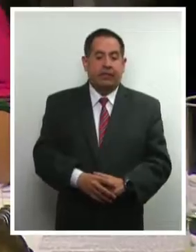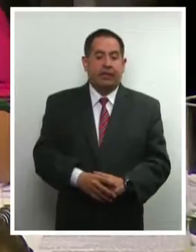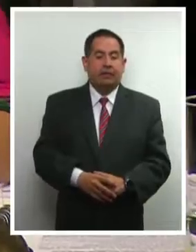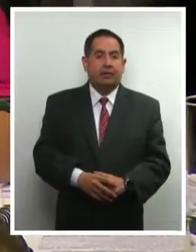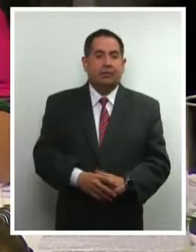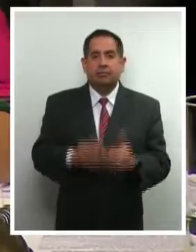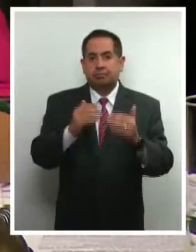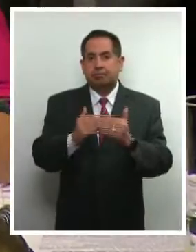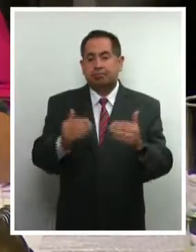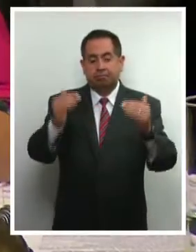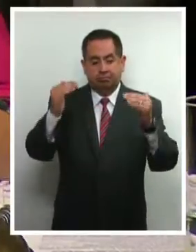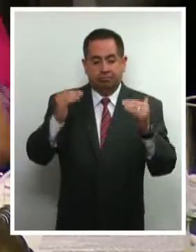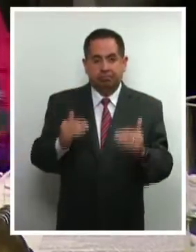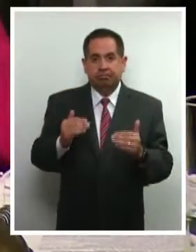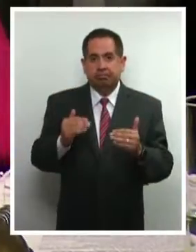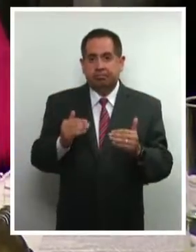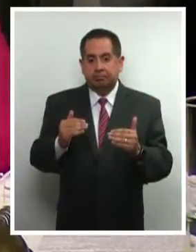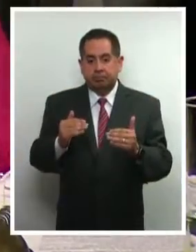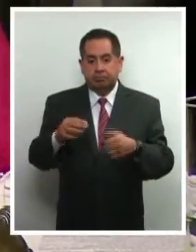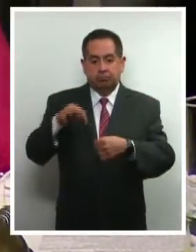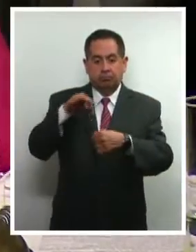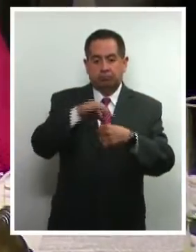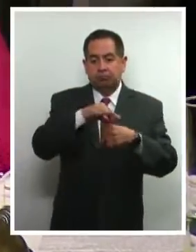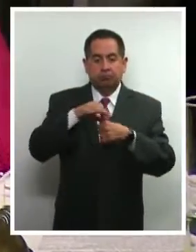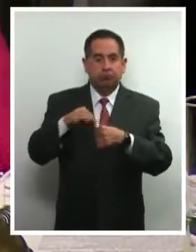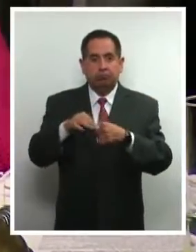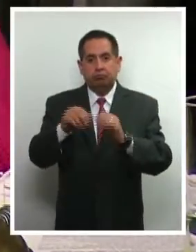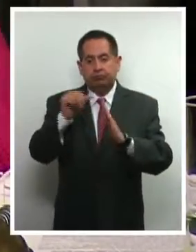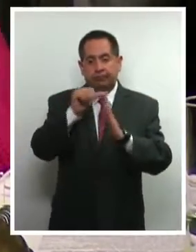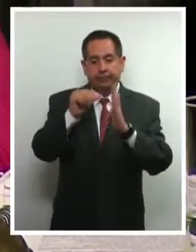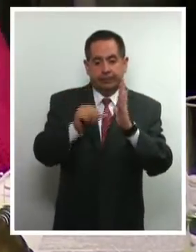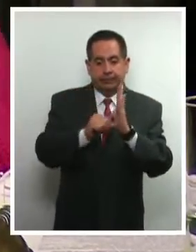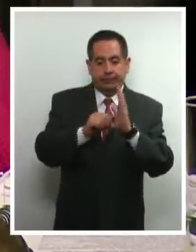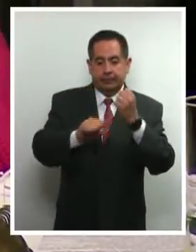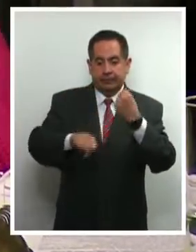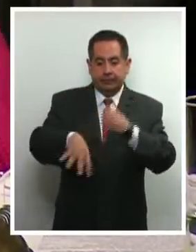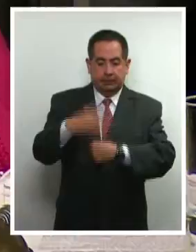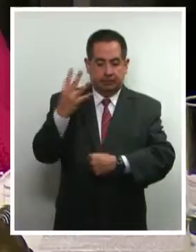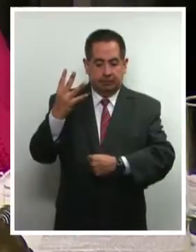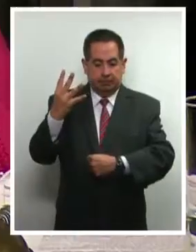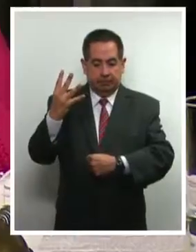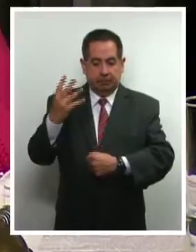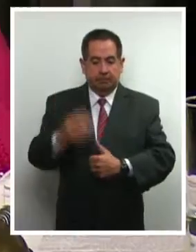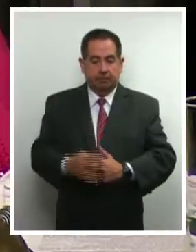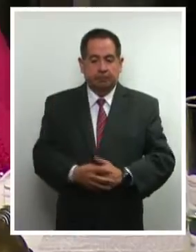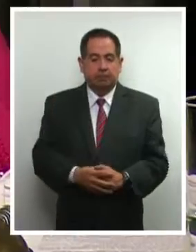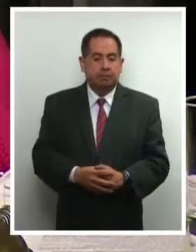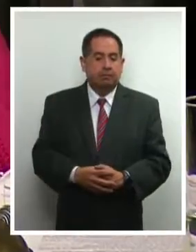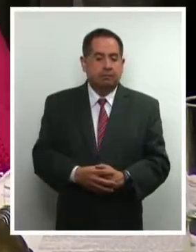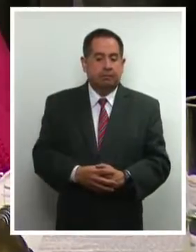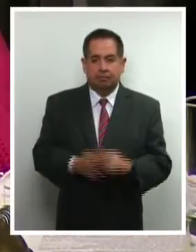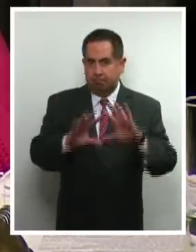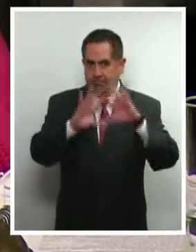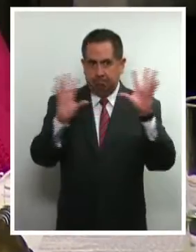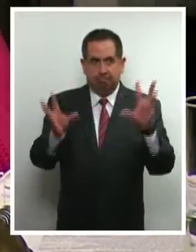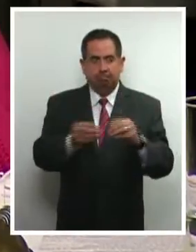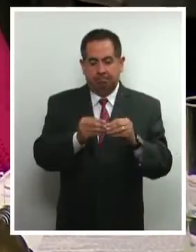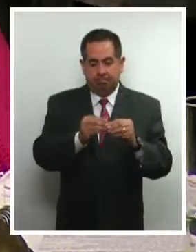Y a continuación se procederá a la votación del artículo 14 en